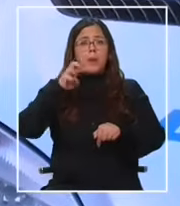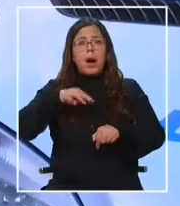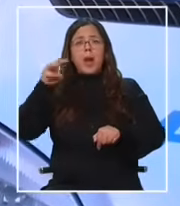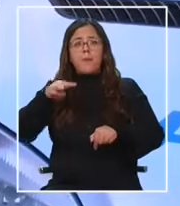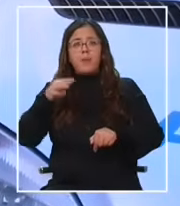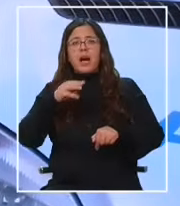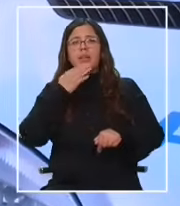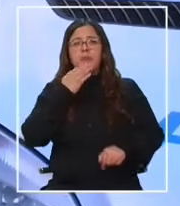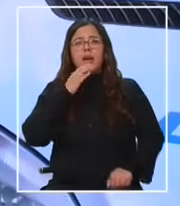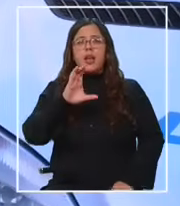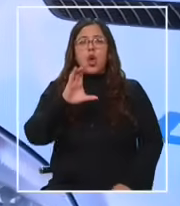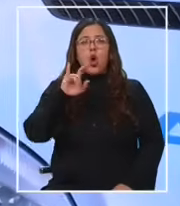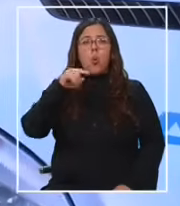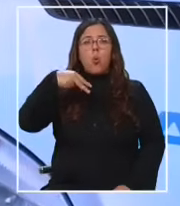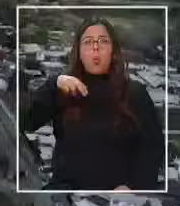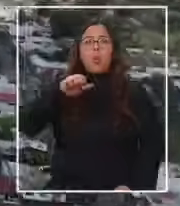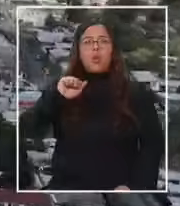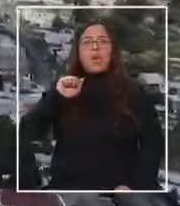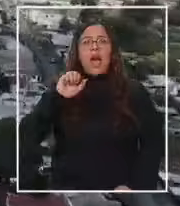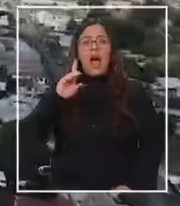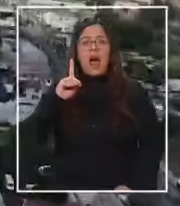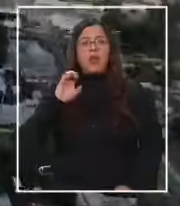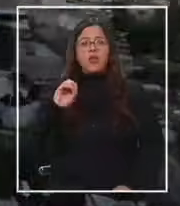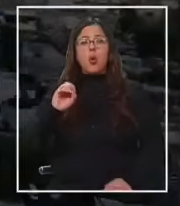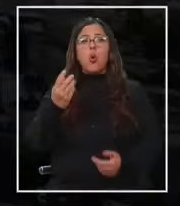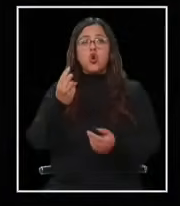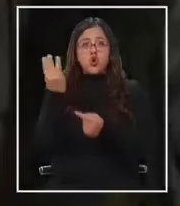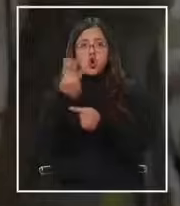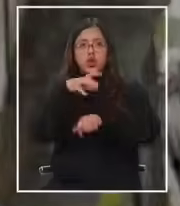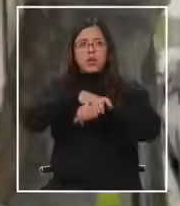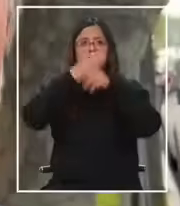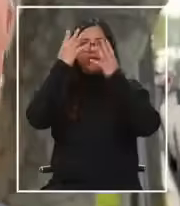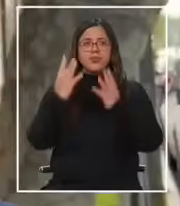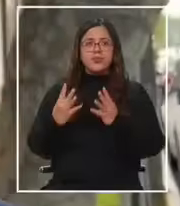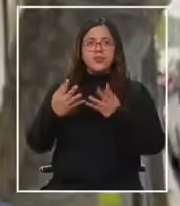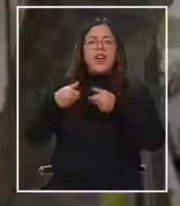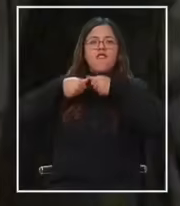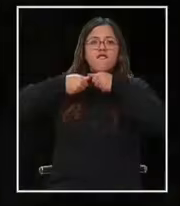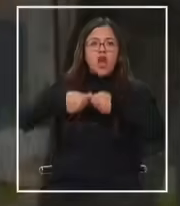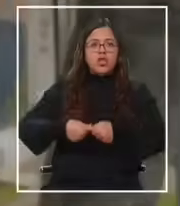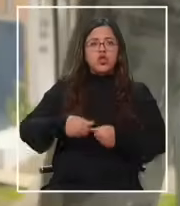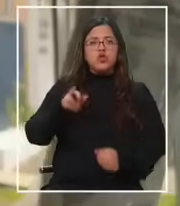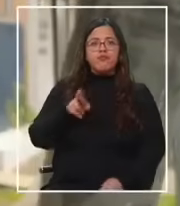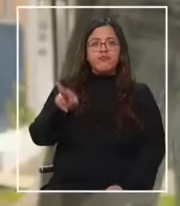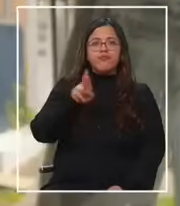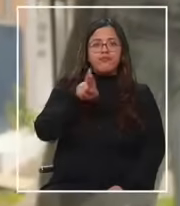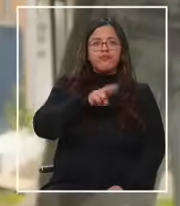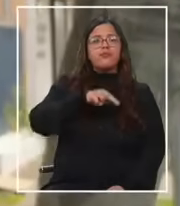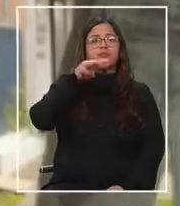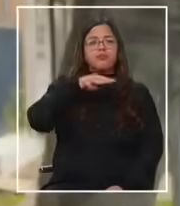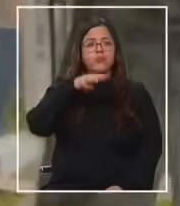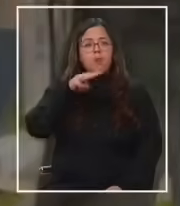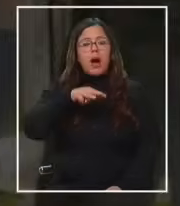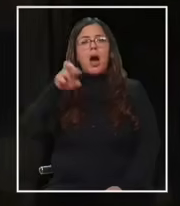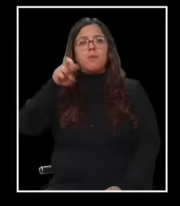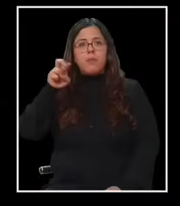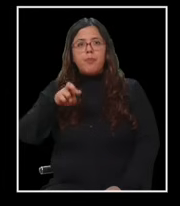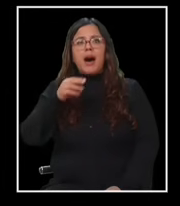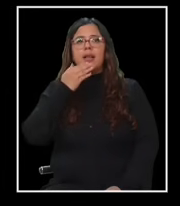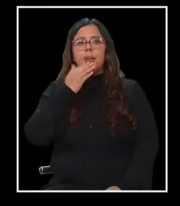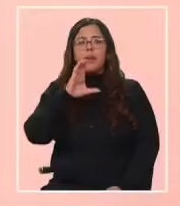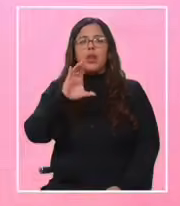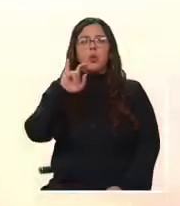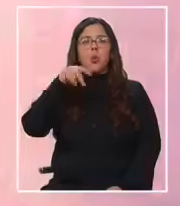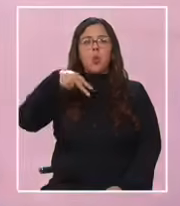su madre están en prisión preventiva. Violación, carácter de reiterada. A la madre, al padre y al cuñado.